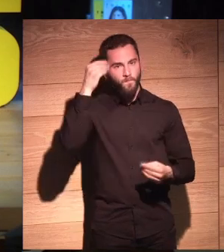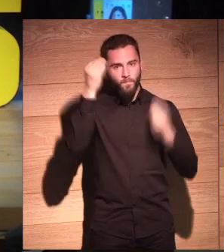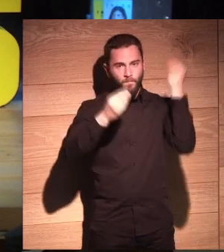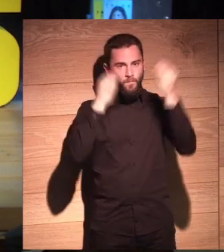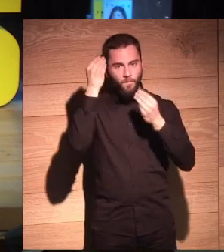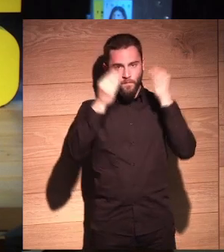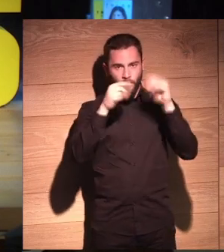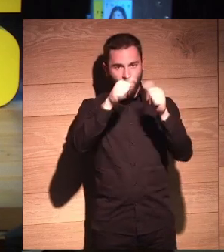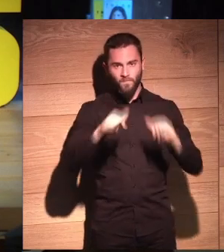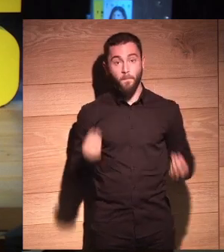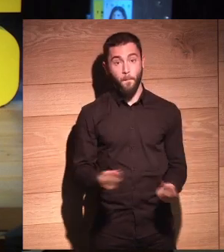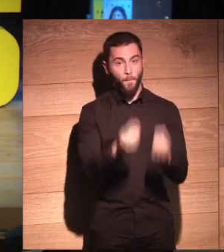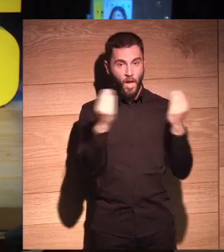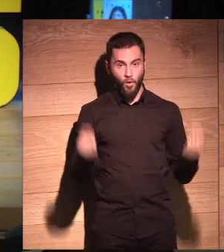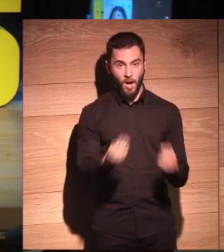cognición, o en mejorar